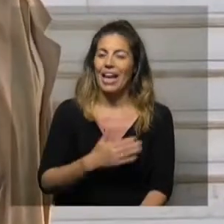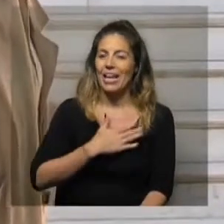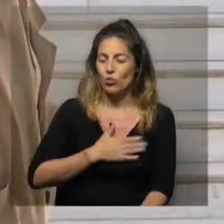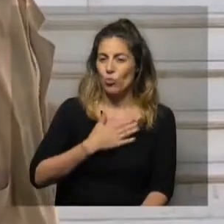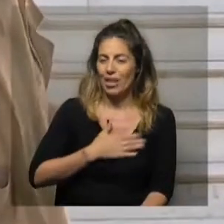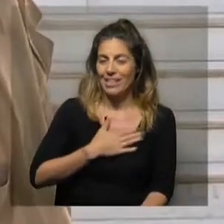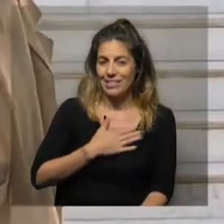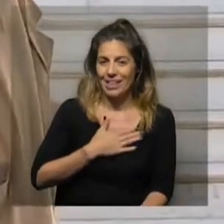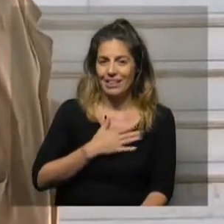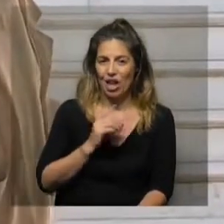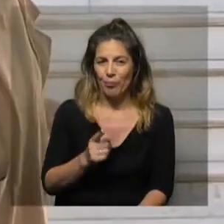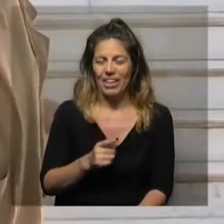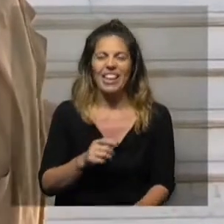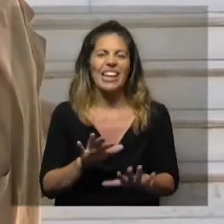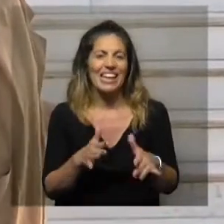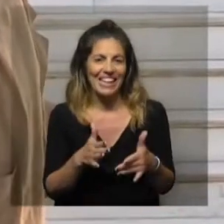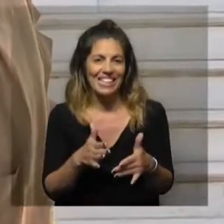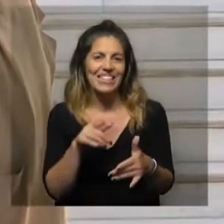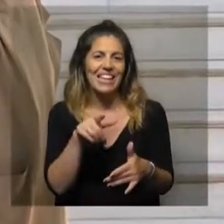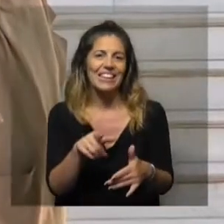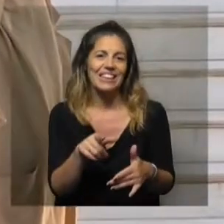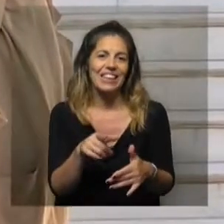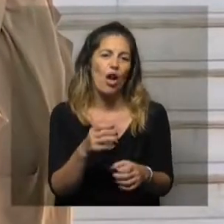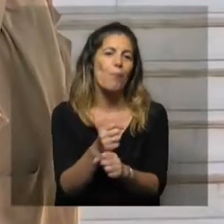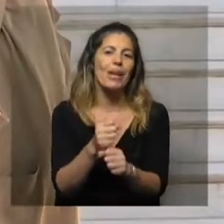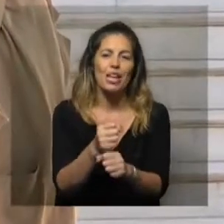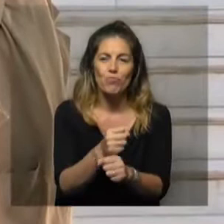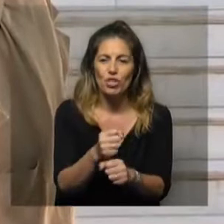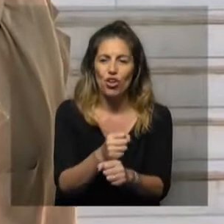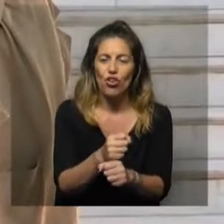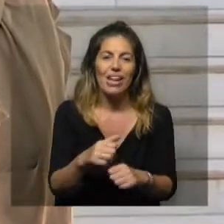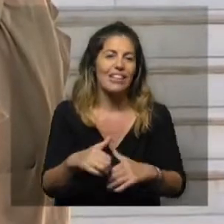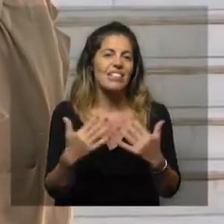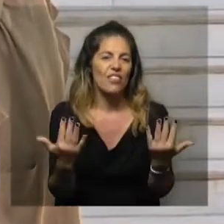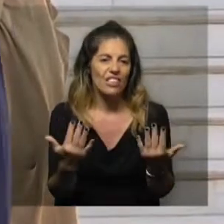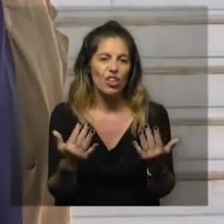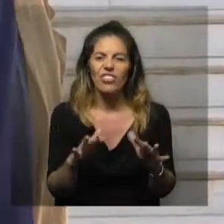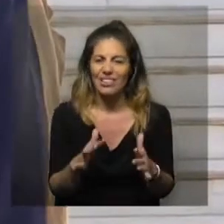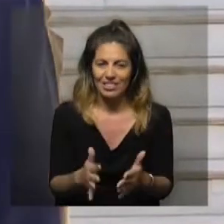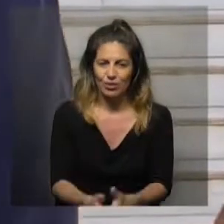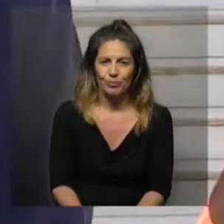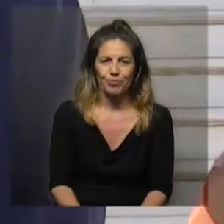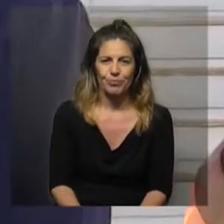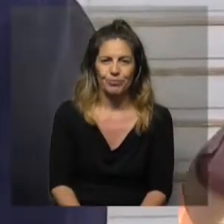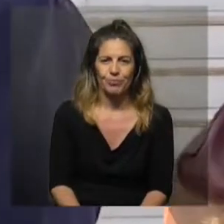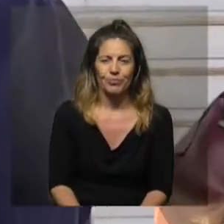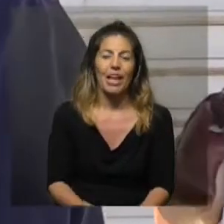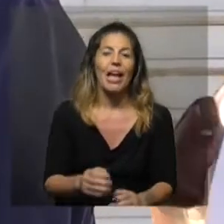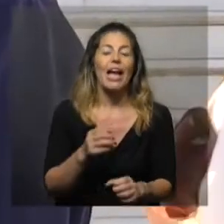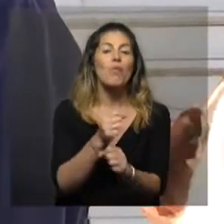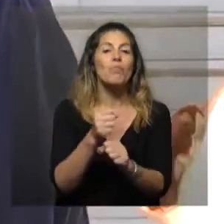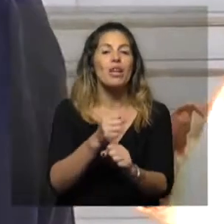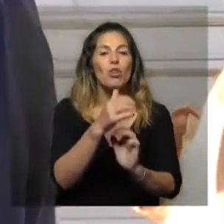placer estar acá en qué consiste este esta premiación esta celebración el premio nacional de artes